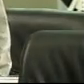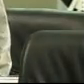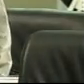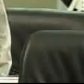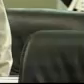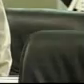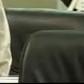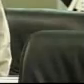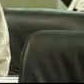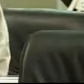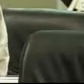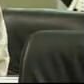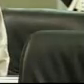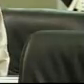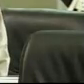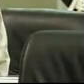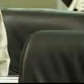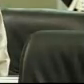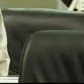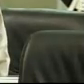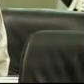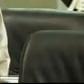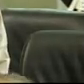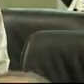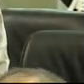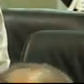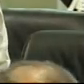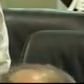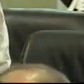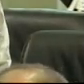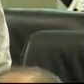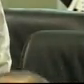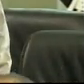Chikan asambleísta kunawan yuyarispa, rimanakuspa,